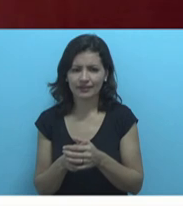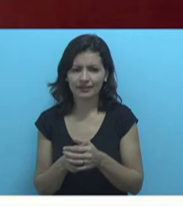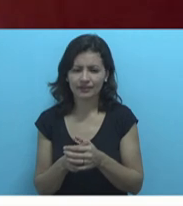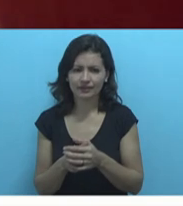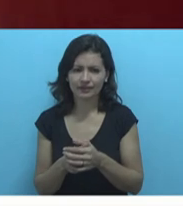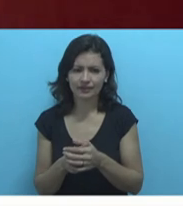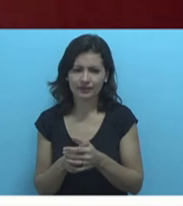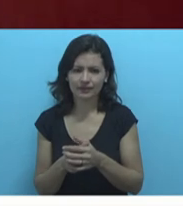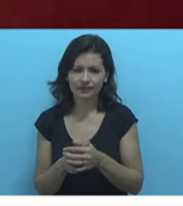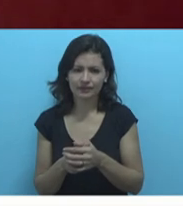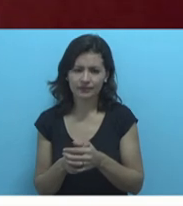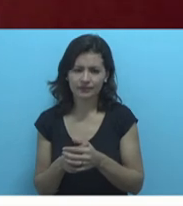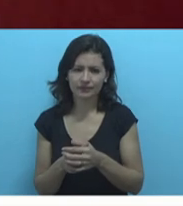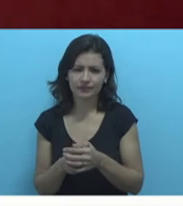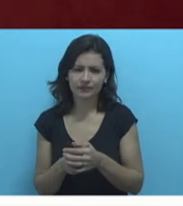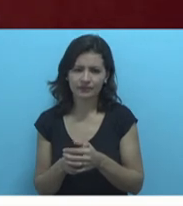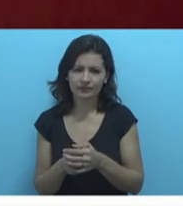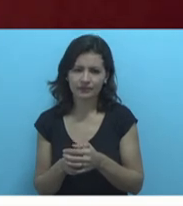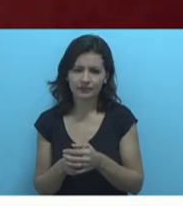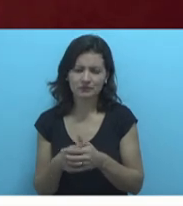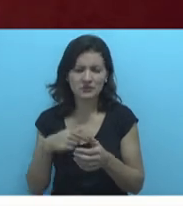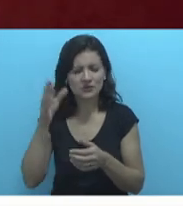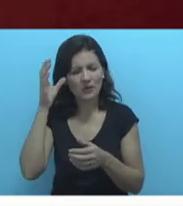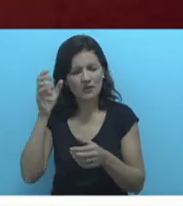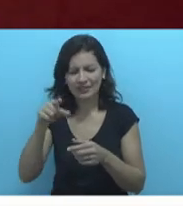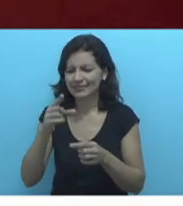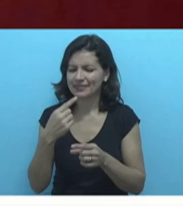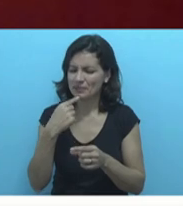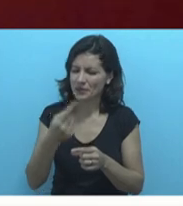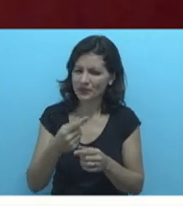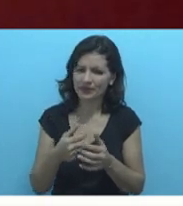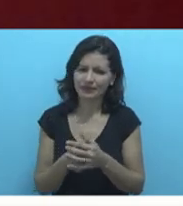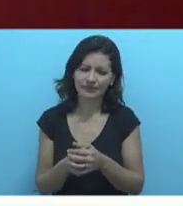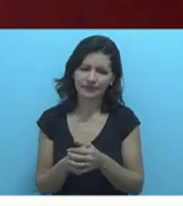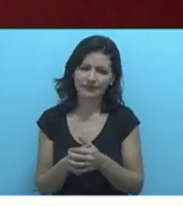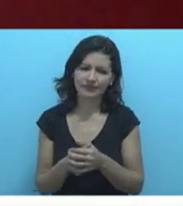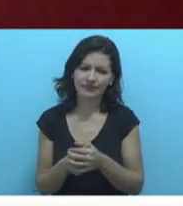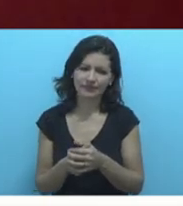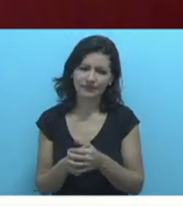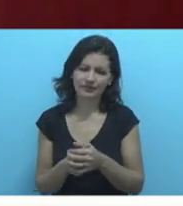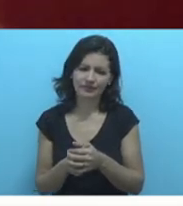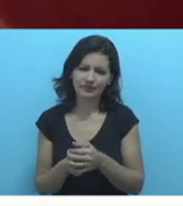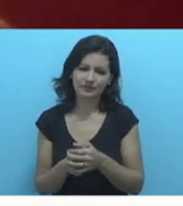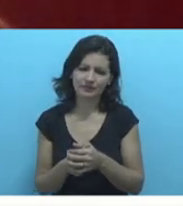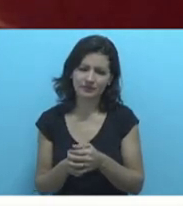buena. Pero siempre me acuerdo que sacaba esa carta de que la Mafía le había dado esa